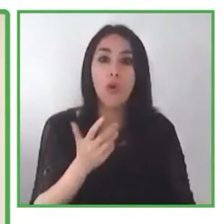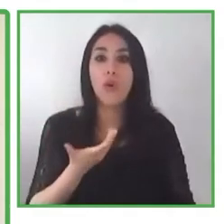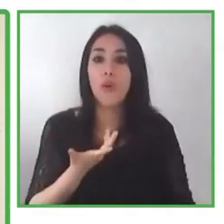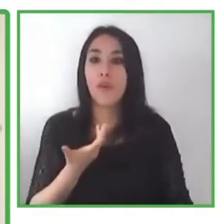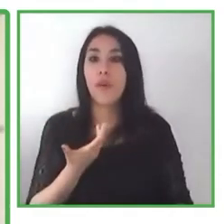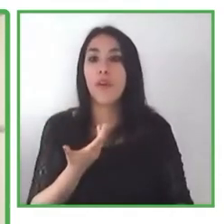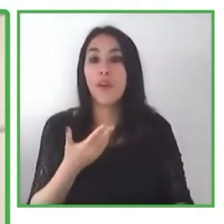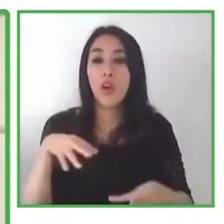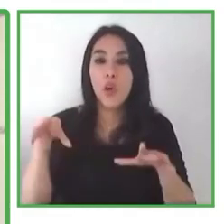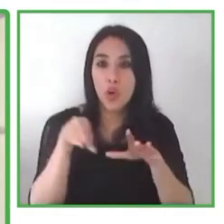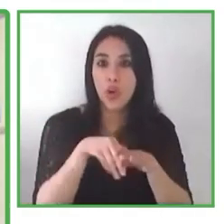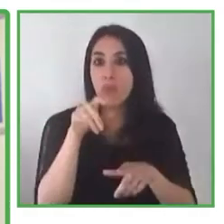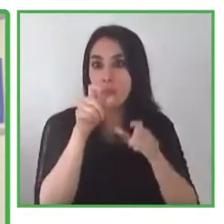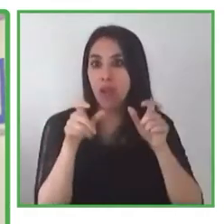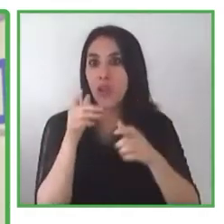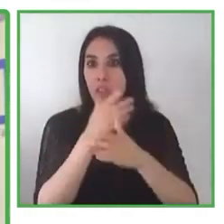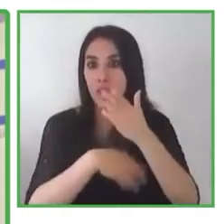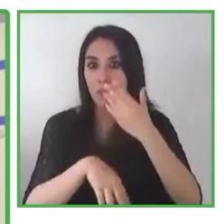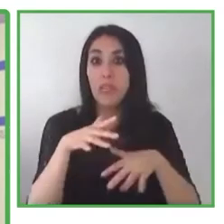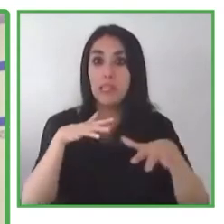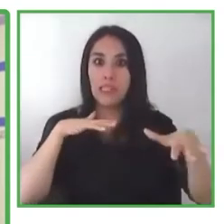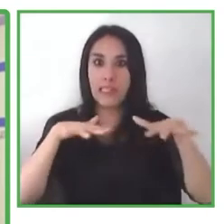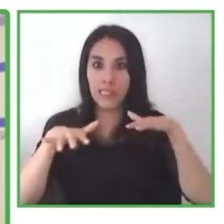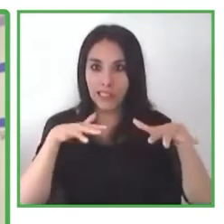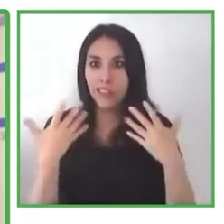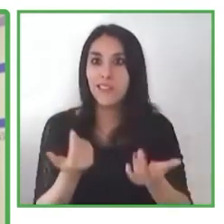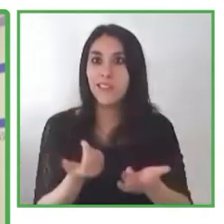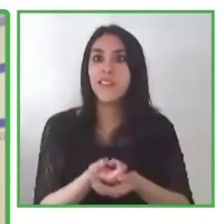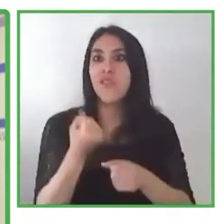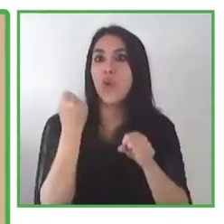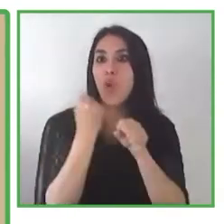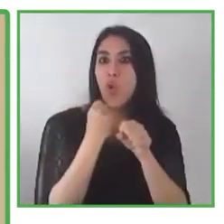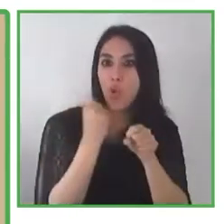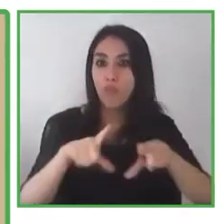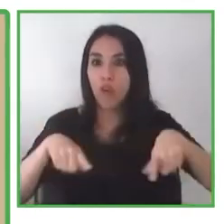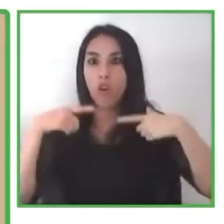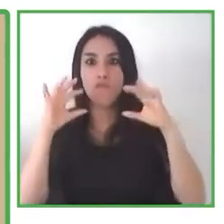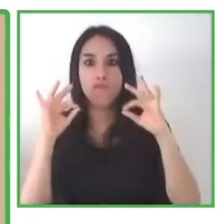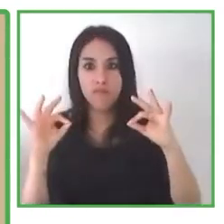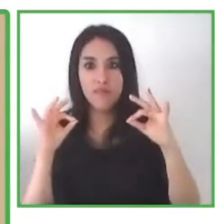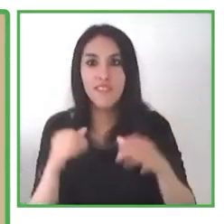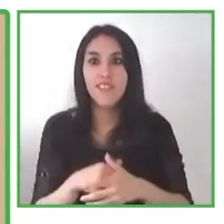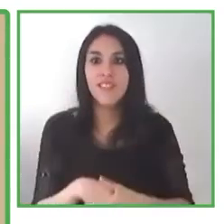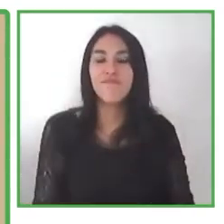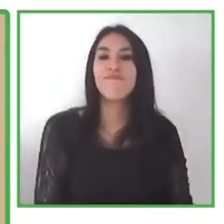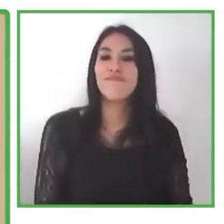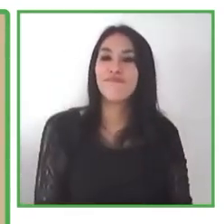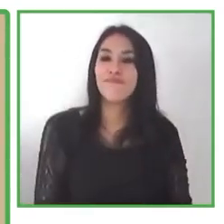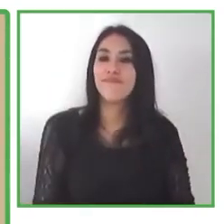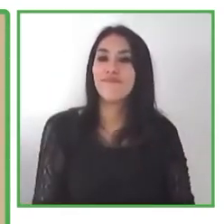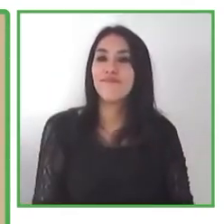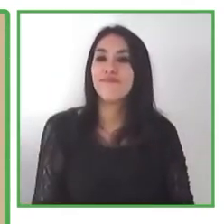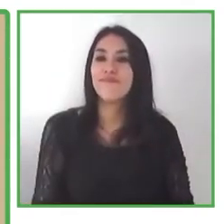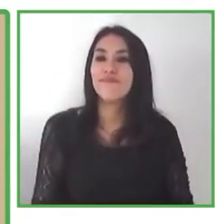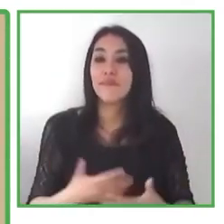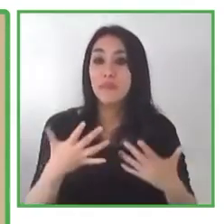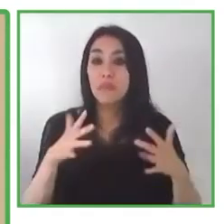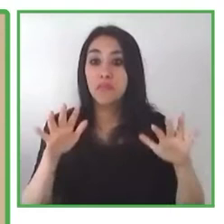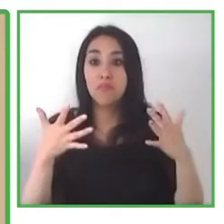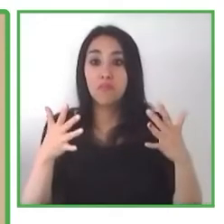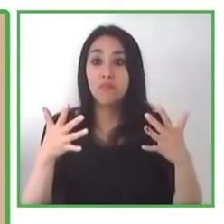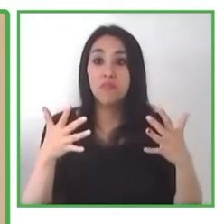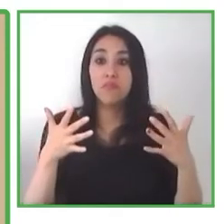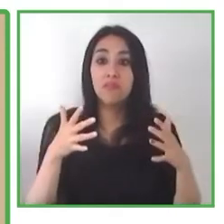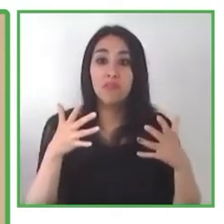hombres, incluyendo a personas con discapacidad en el mercado laboral formal. El último acuerdo